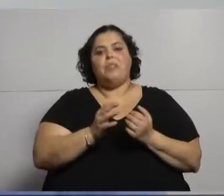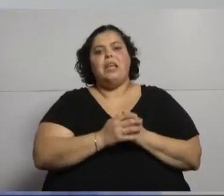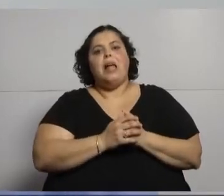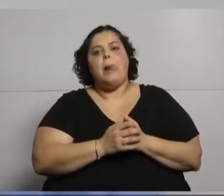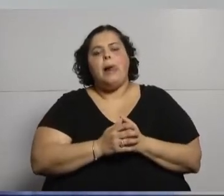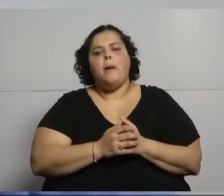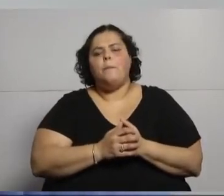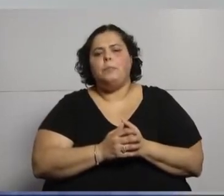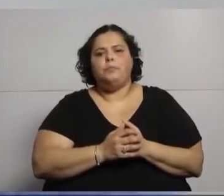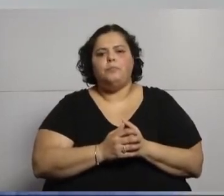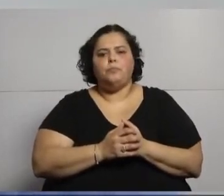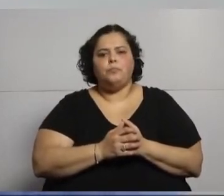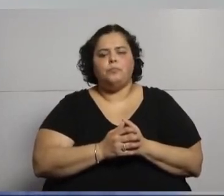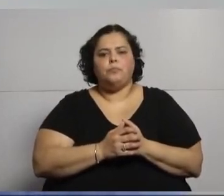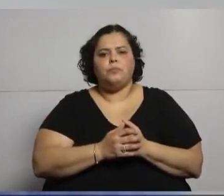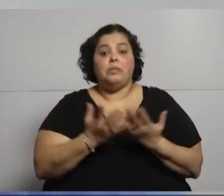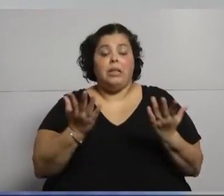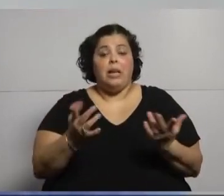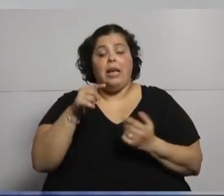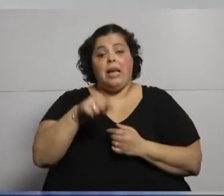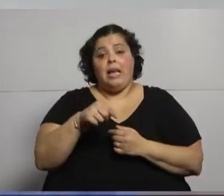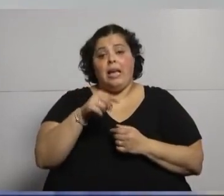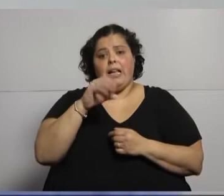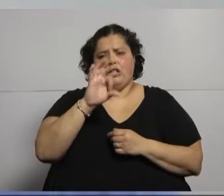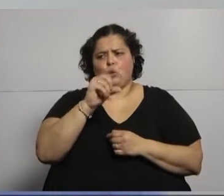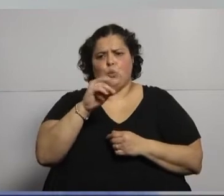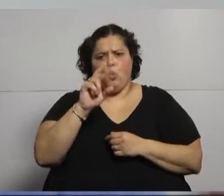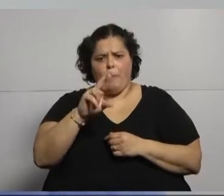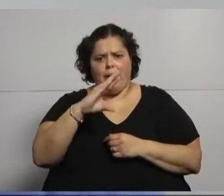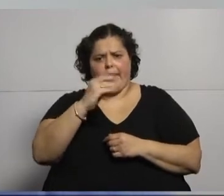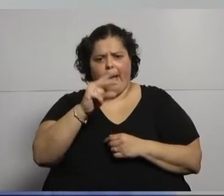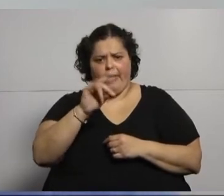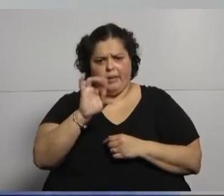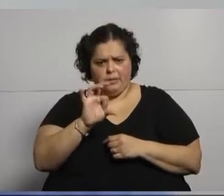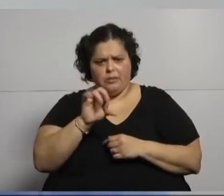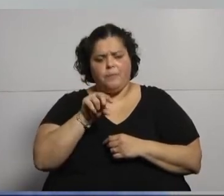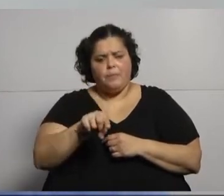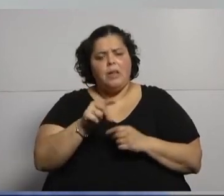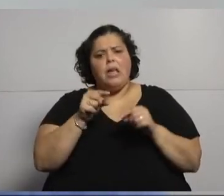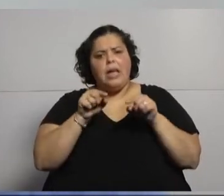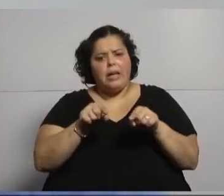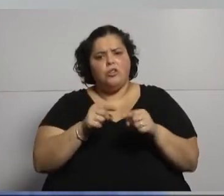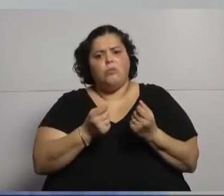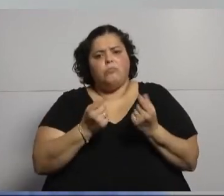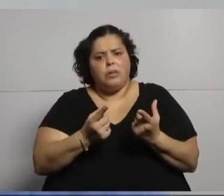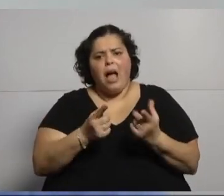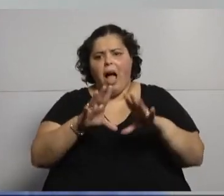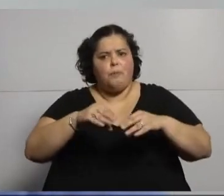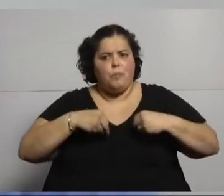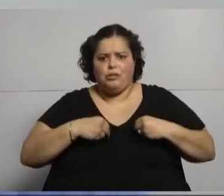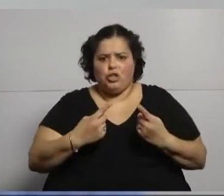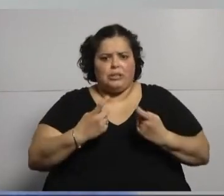El superCADE virtual se empezó a volver una herramienta esencial, una herramienta con la que ya contaba Bogotá, pero que no necesariamente tenía toda la apropiación necesaria por los